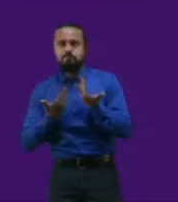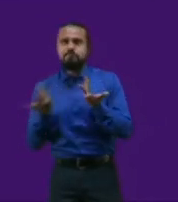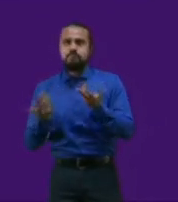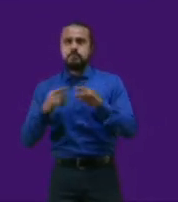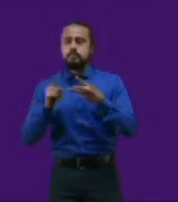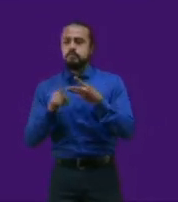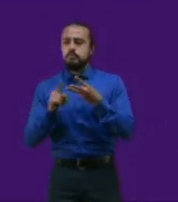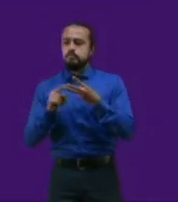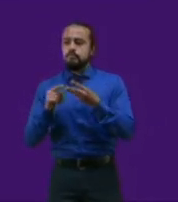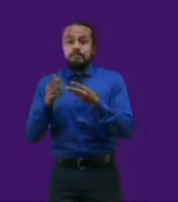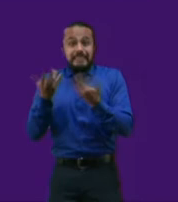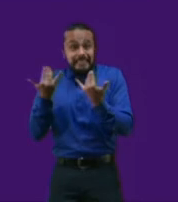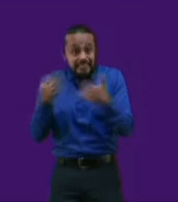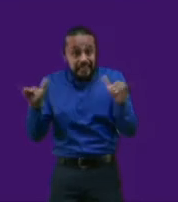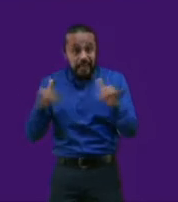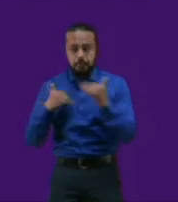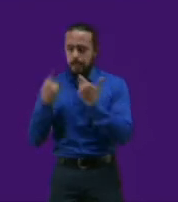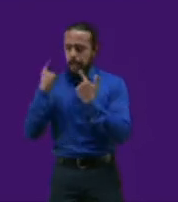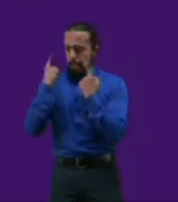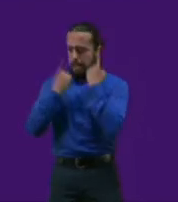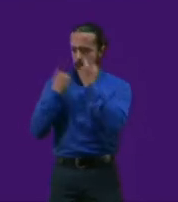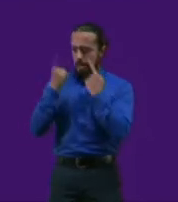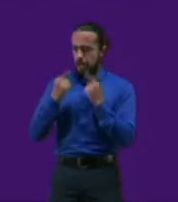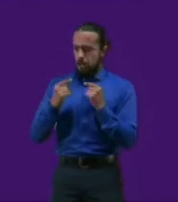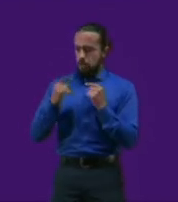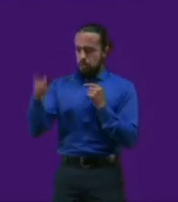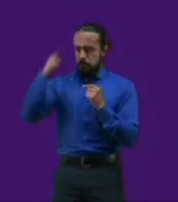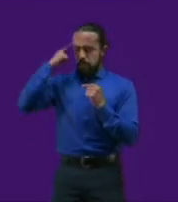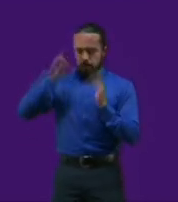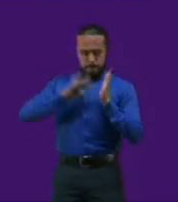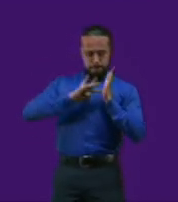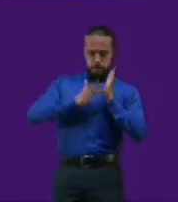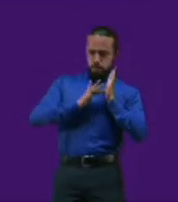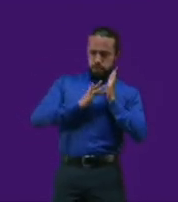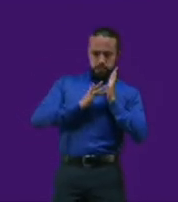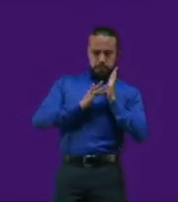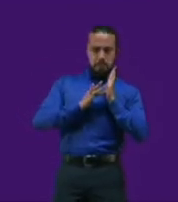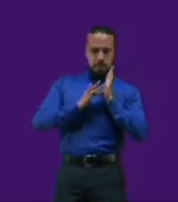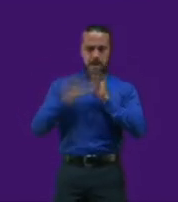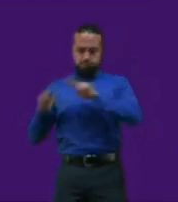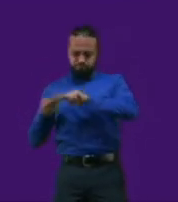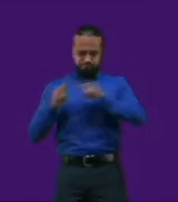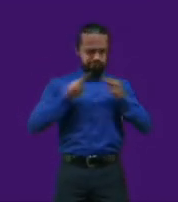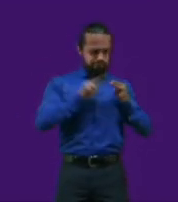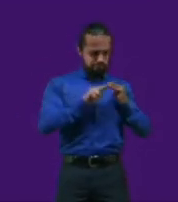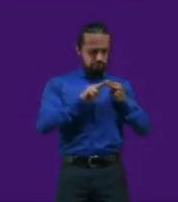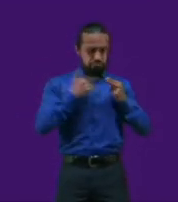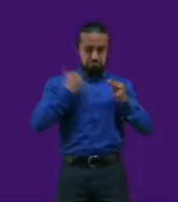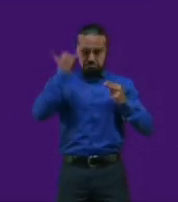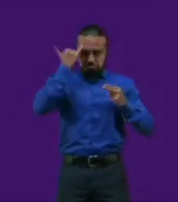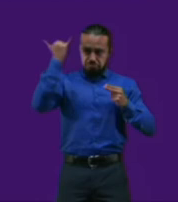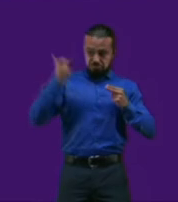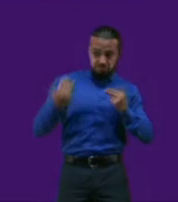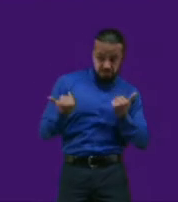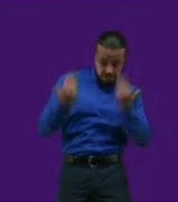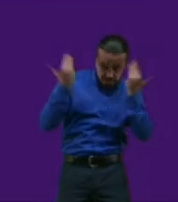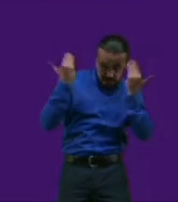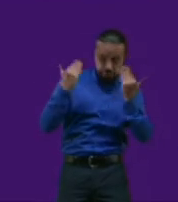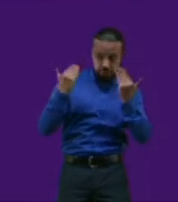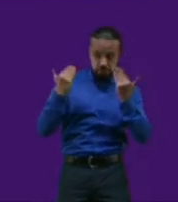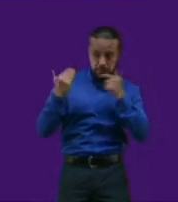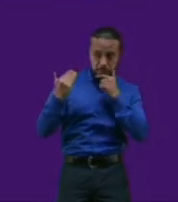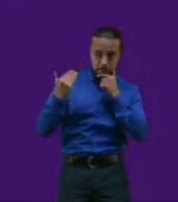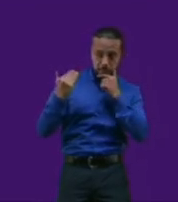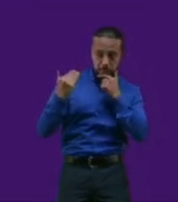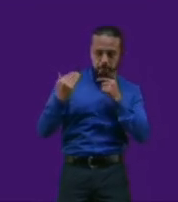después de hablar y hacer unas hipótesis, probarlo, y probarlo es ponerle el producto en las manos, hacer si funciona y entender si le